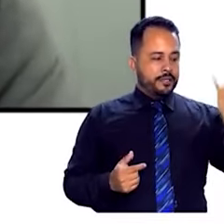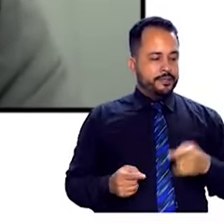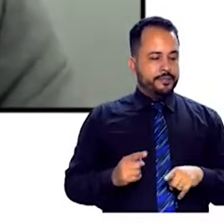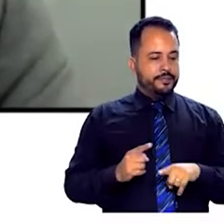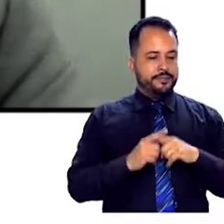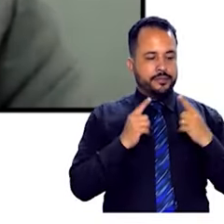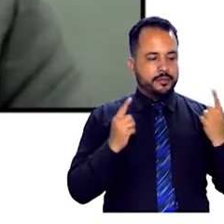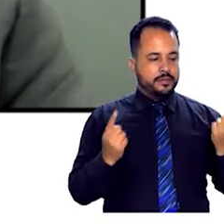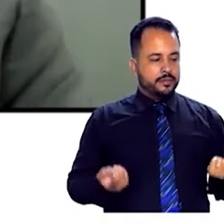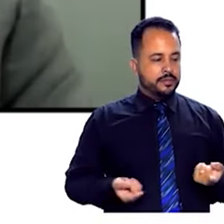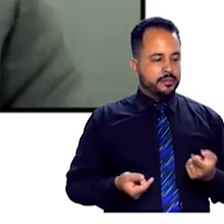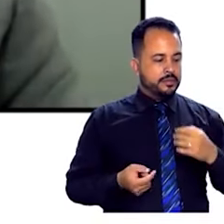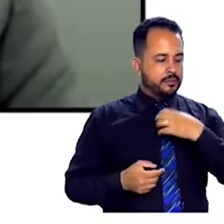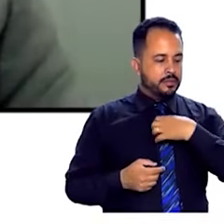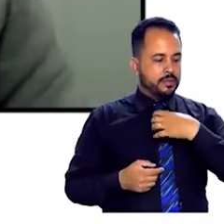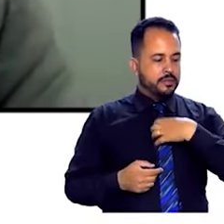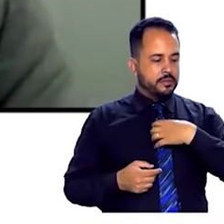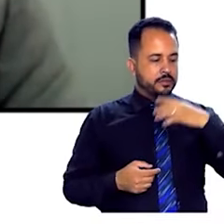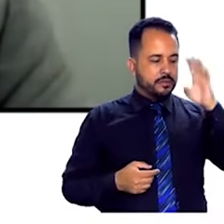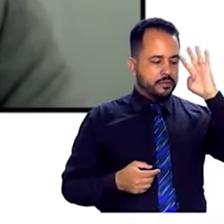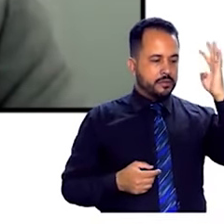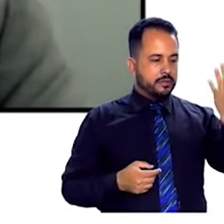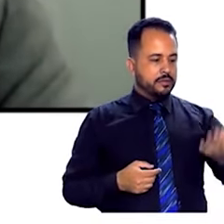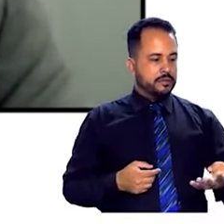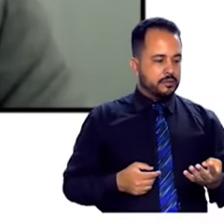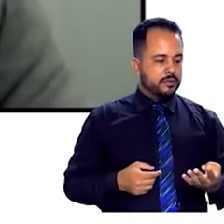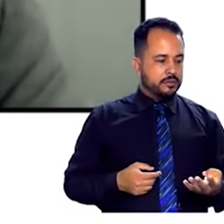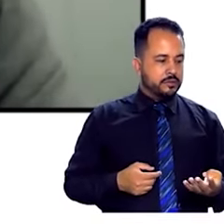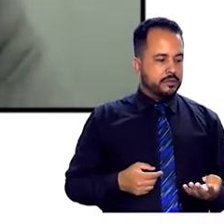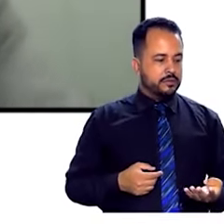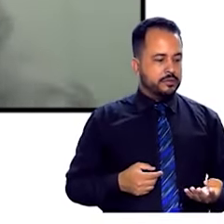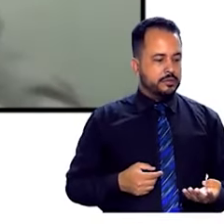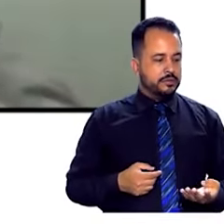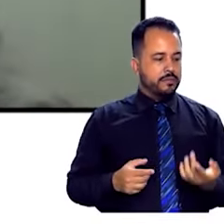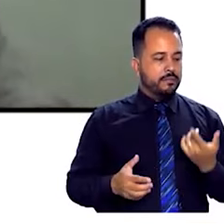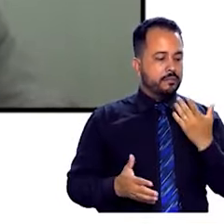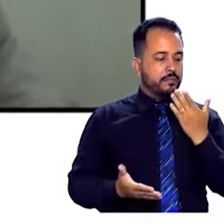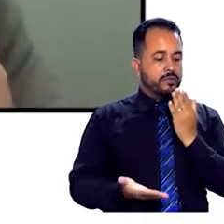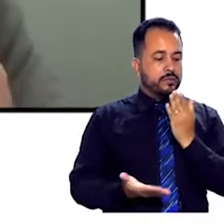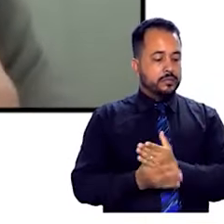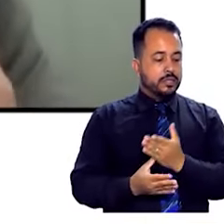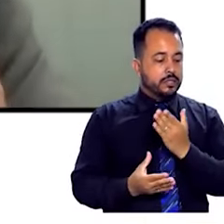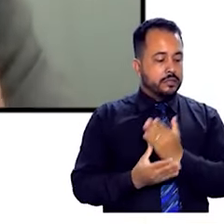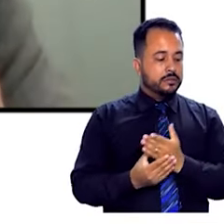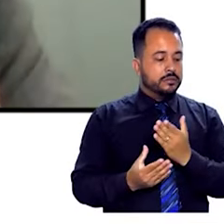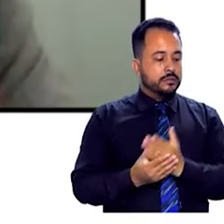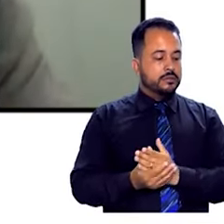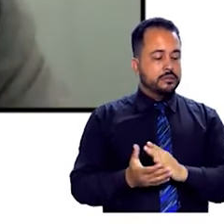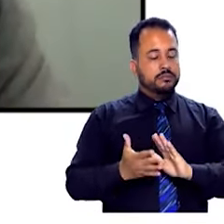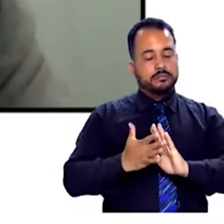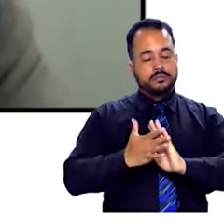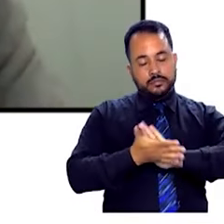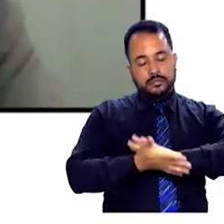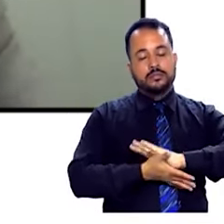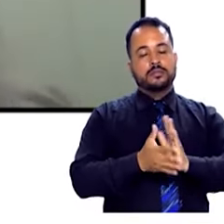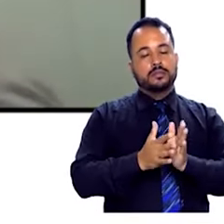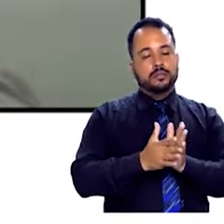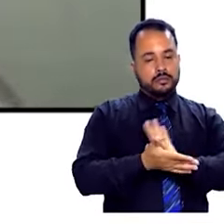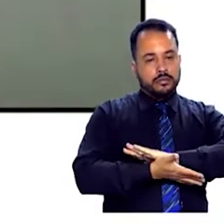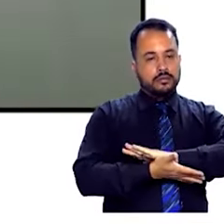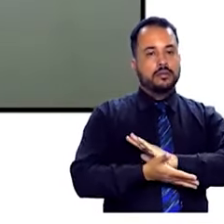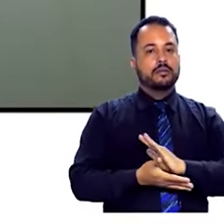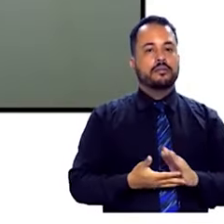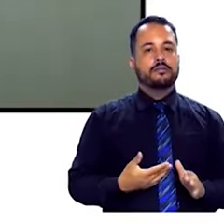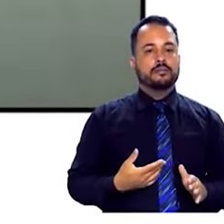discriminación en el que voy a tener que ten útima palabra ent analizar intrascendente